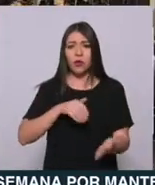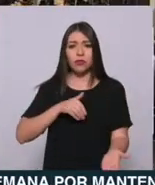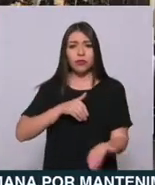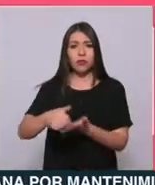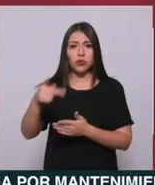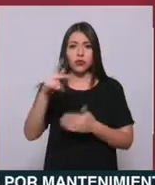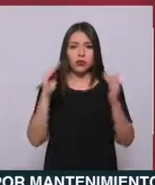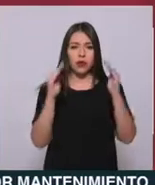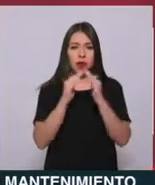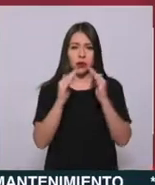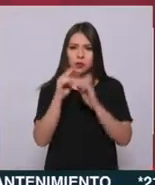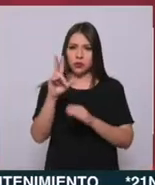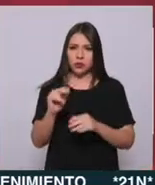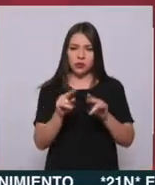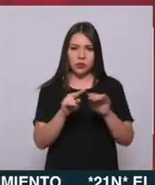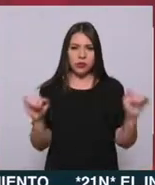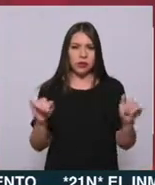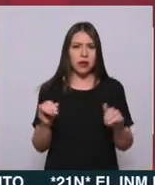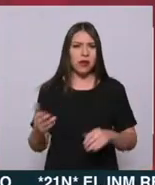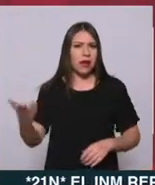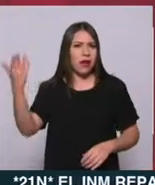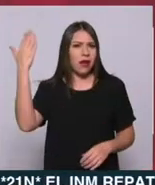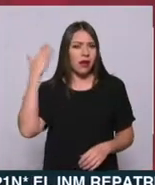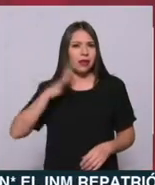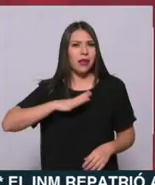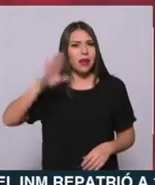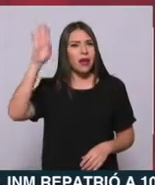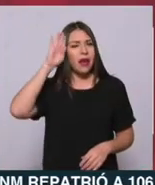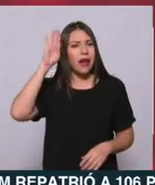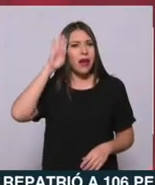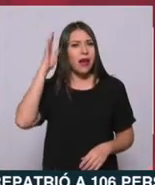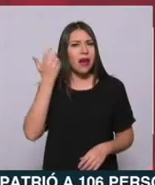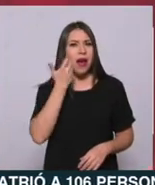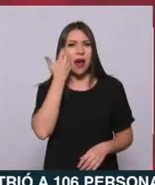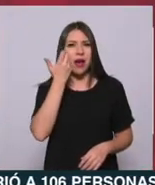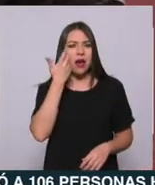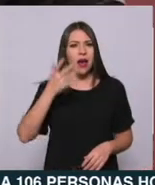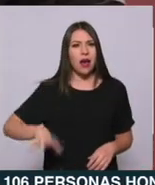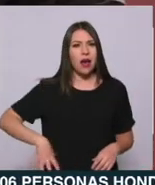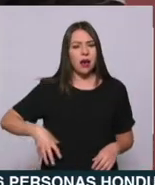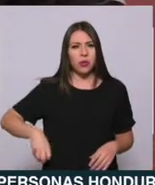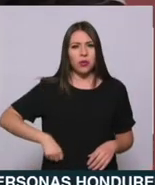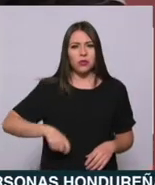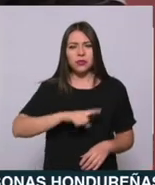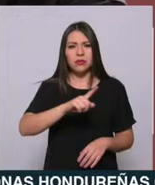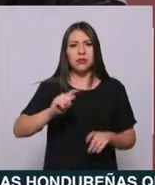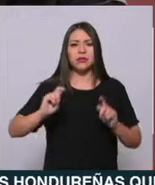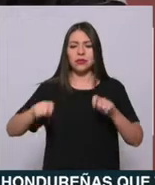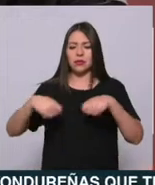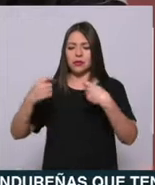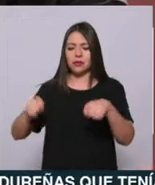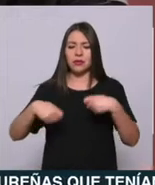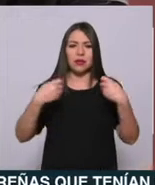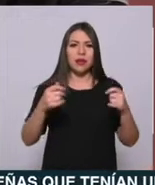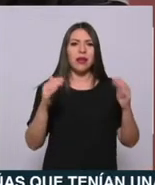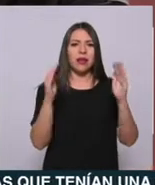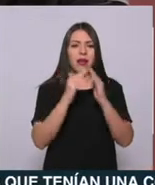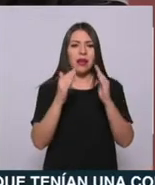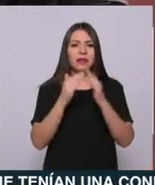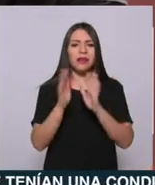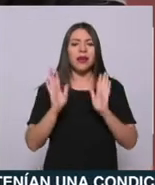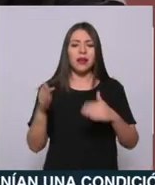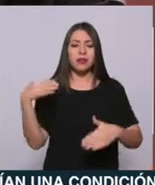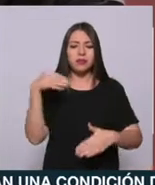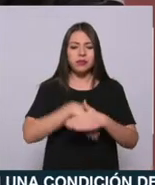vivienda. Habían muchos abusos, se entregaban los créditos vencidos,